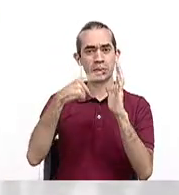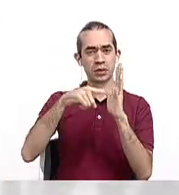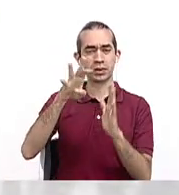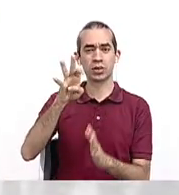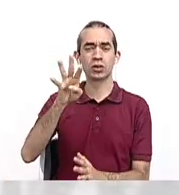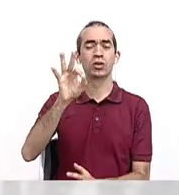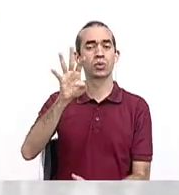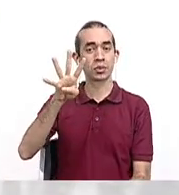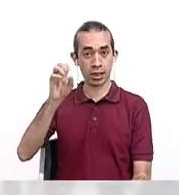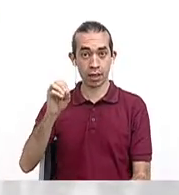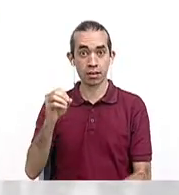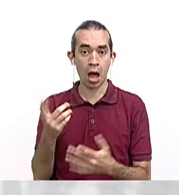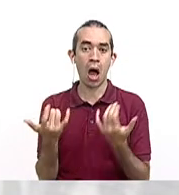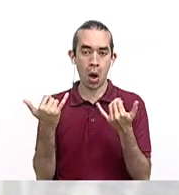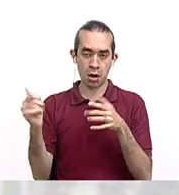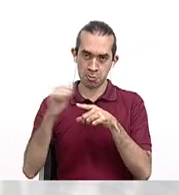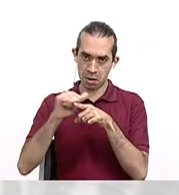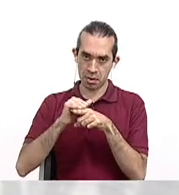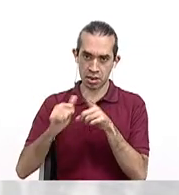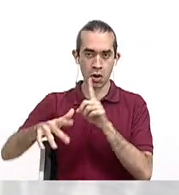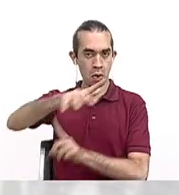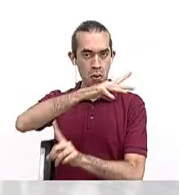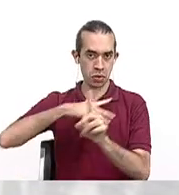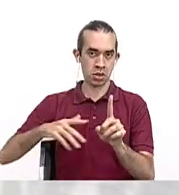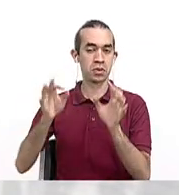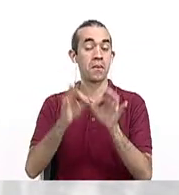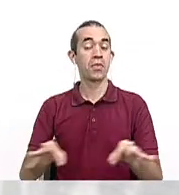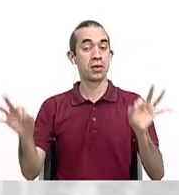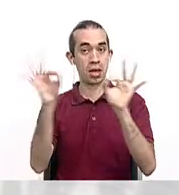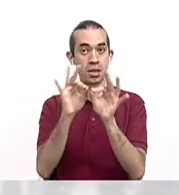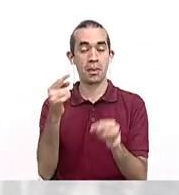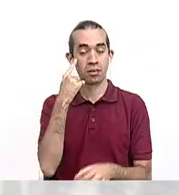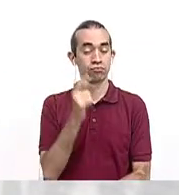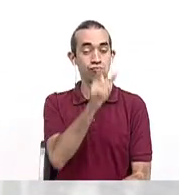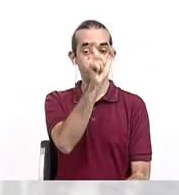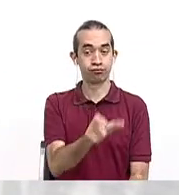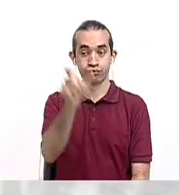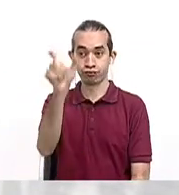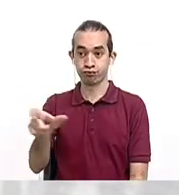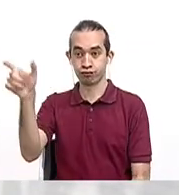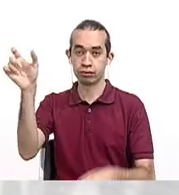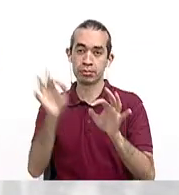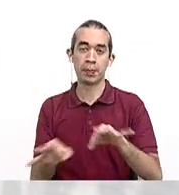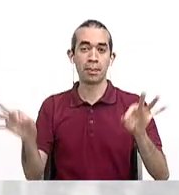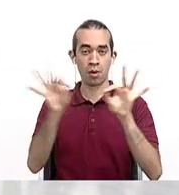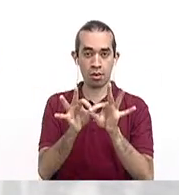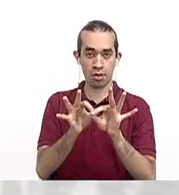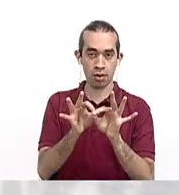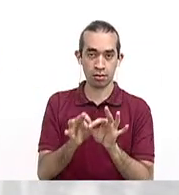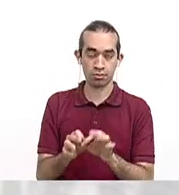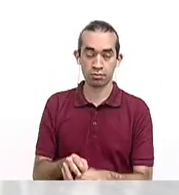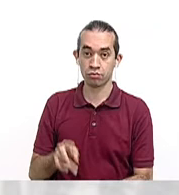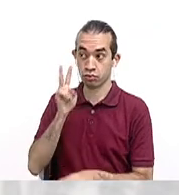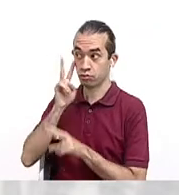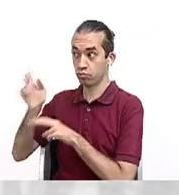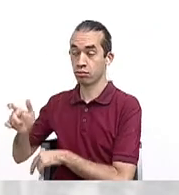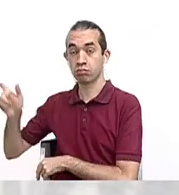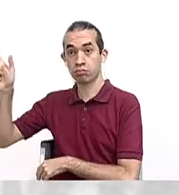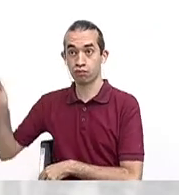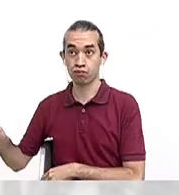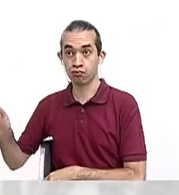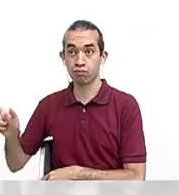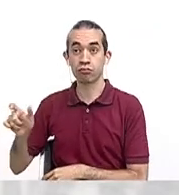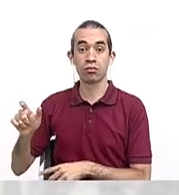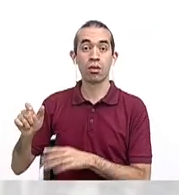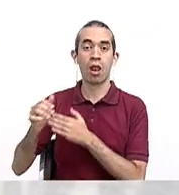es importante que lo podamos repasar fíjense que hay tres personajes importantísimos que nosotros hemos venido repasando se trata de don